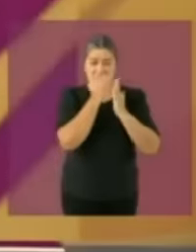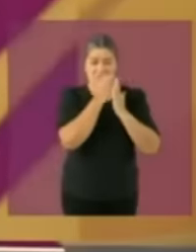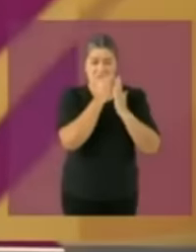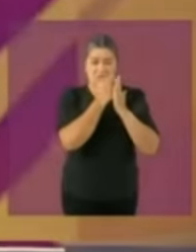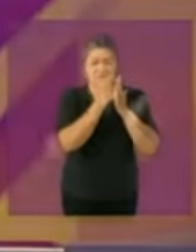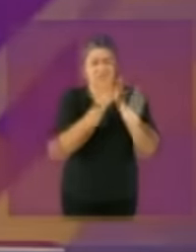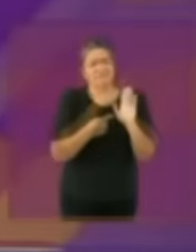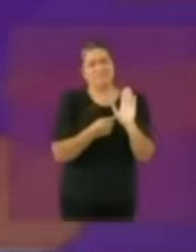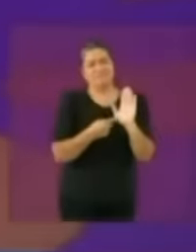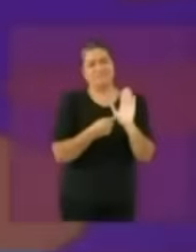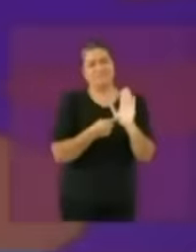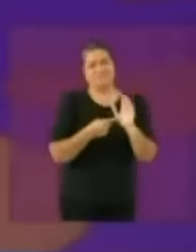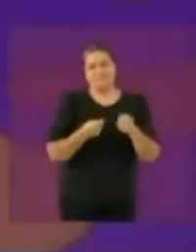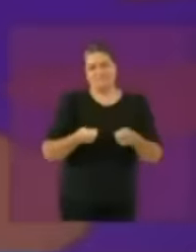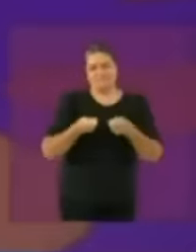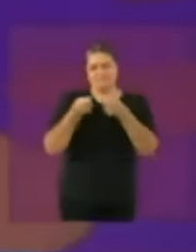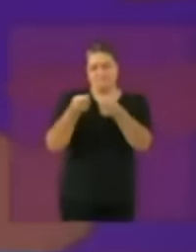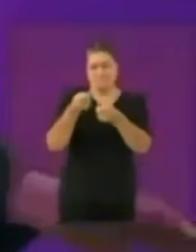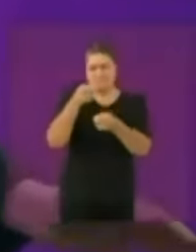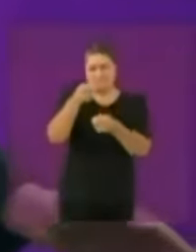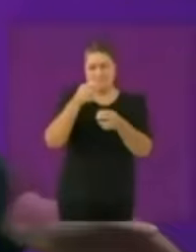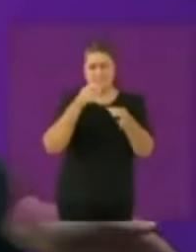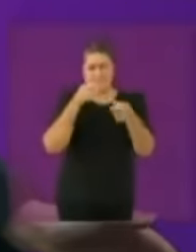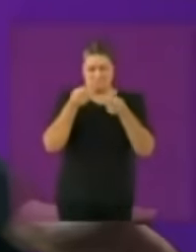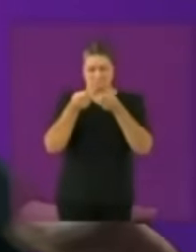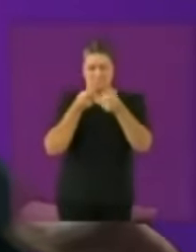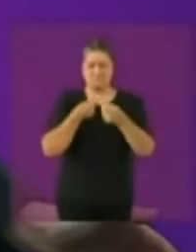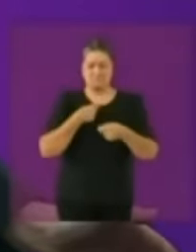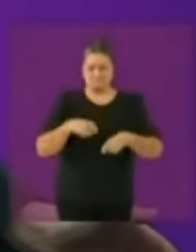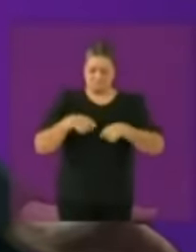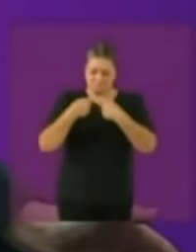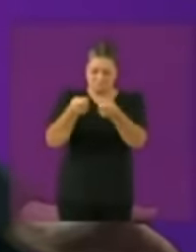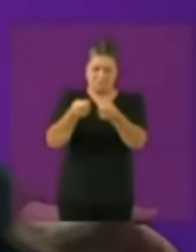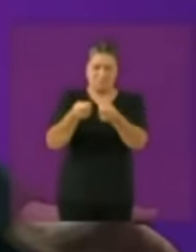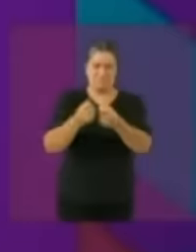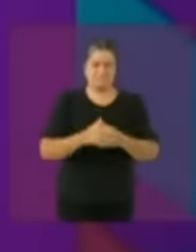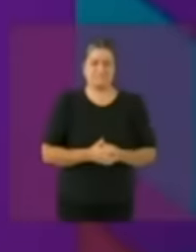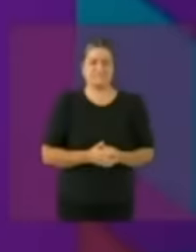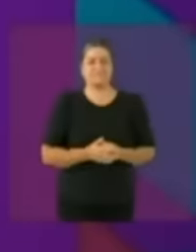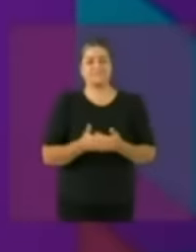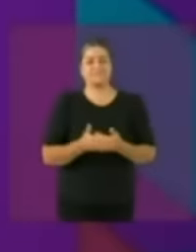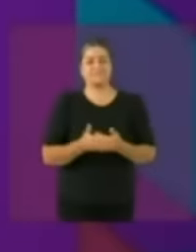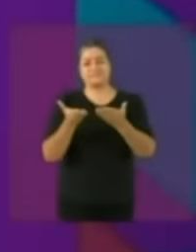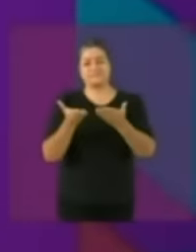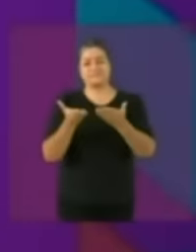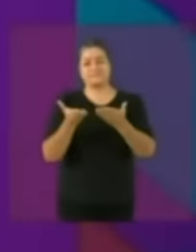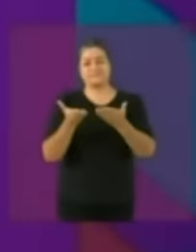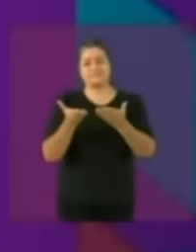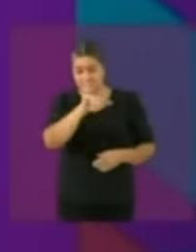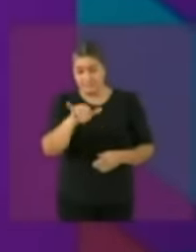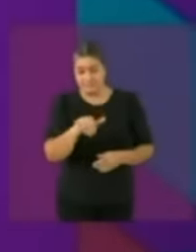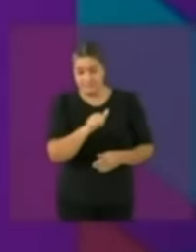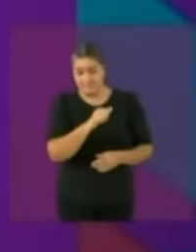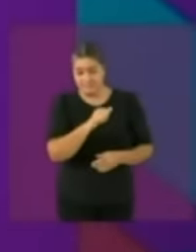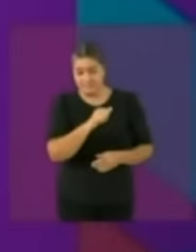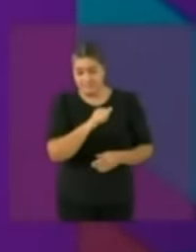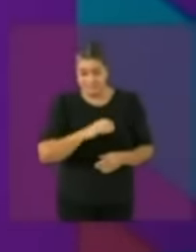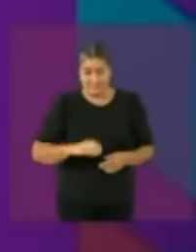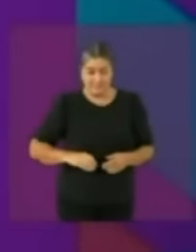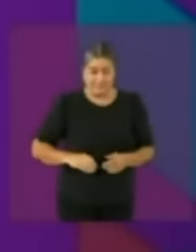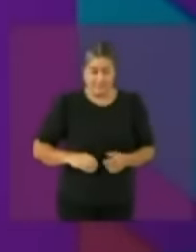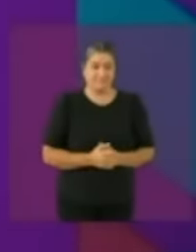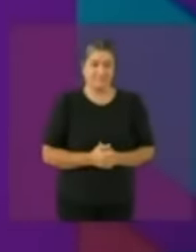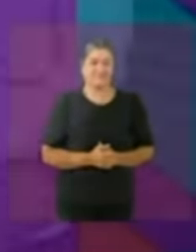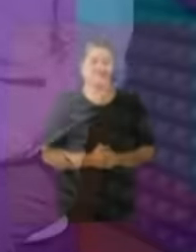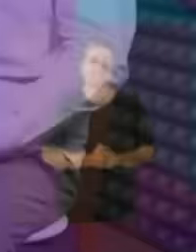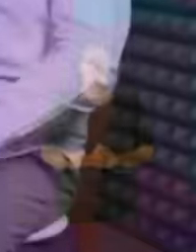el INAI. Es correcto. Que son contratos del Instituto de Educación. Es correcto. Cuando saca esos folders, Xóchitl